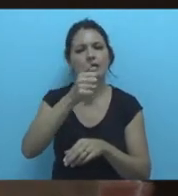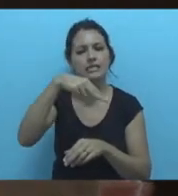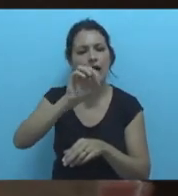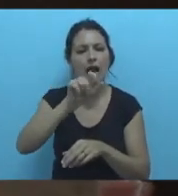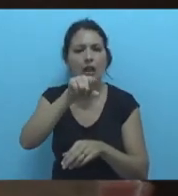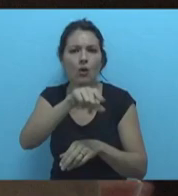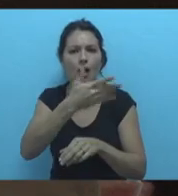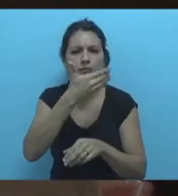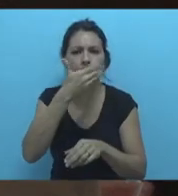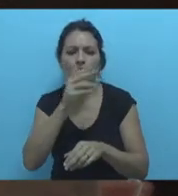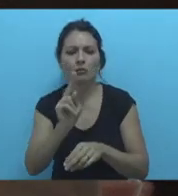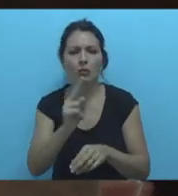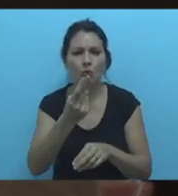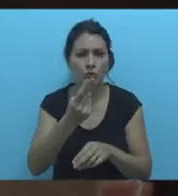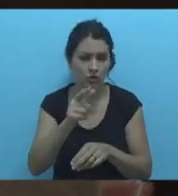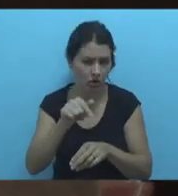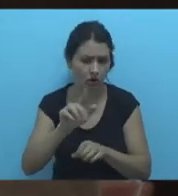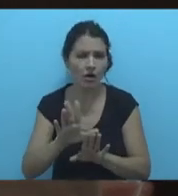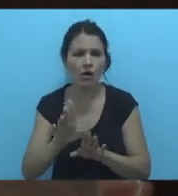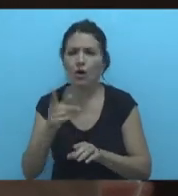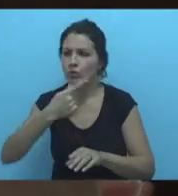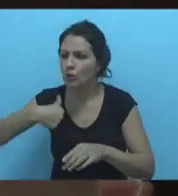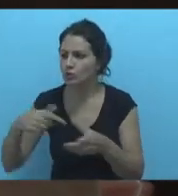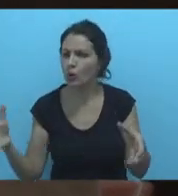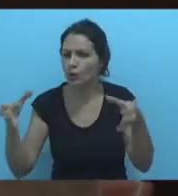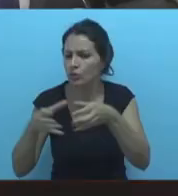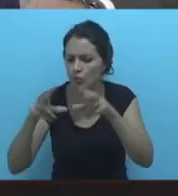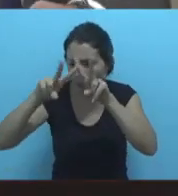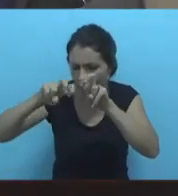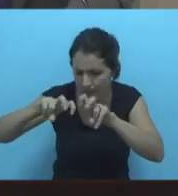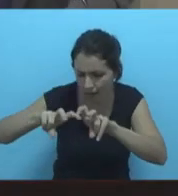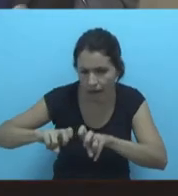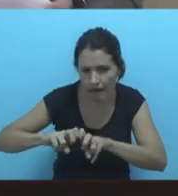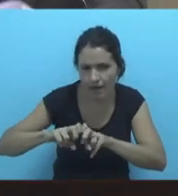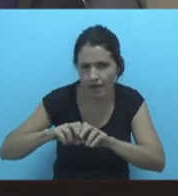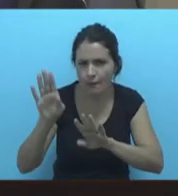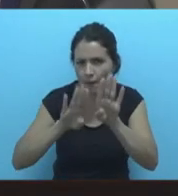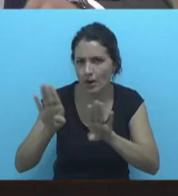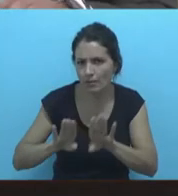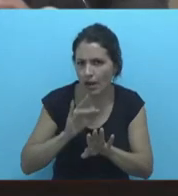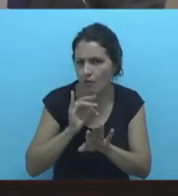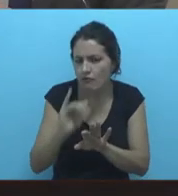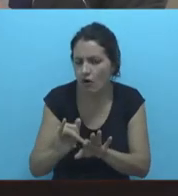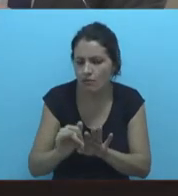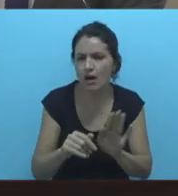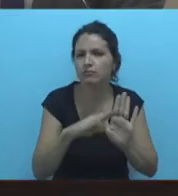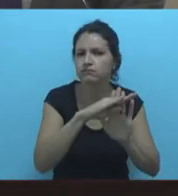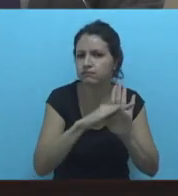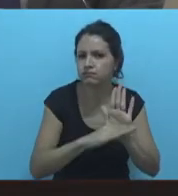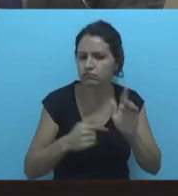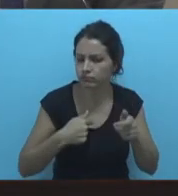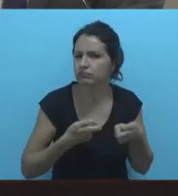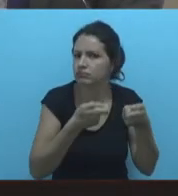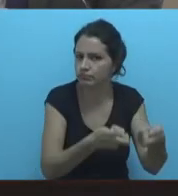Y los anexos, el informe y los anexos. De acuerdo. Lo entrego por secretaría. Bien. Gracias. ¿Dónde está la secretaría? Tengo